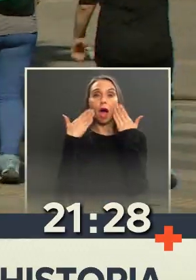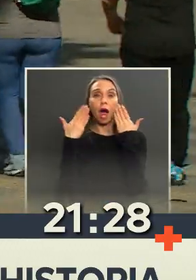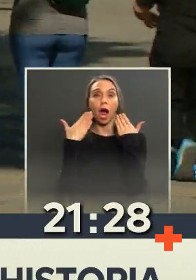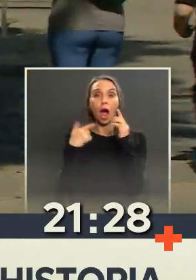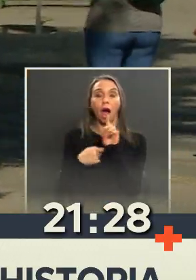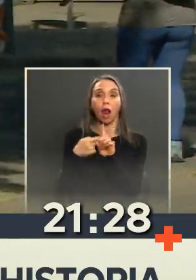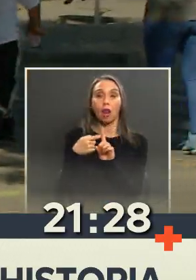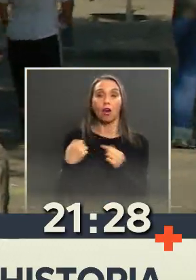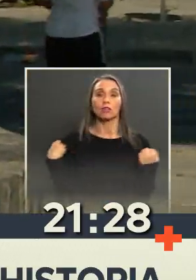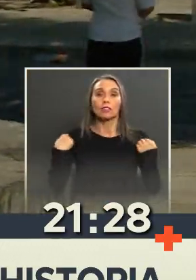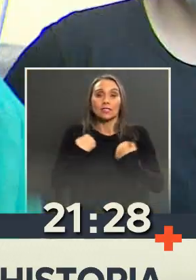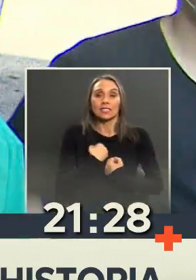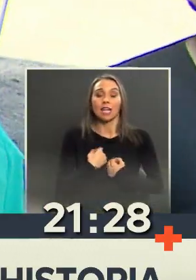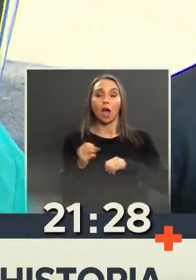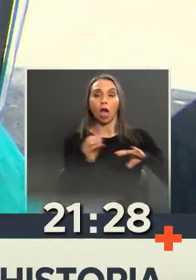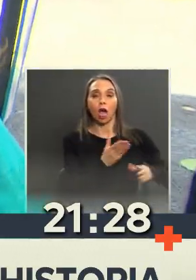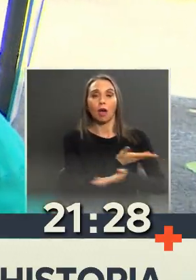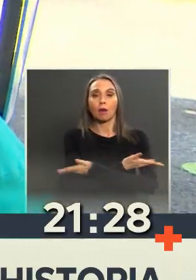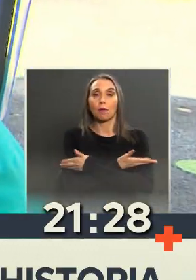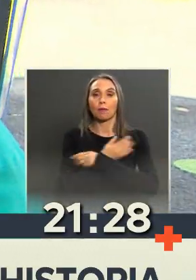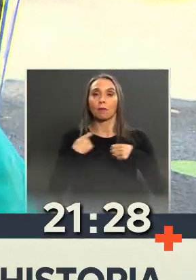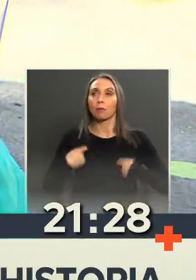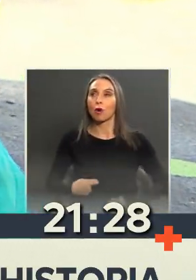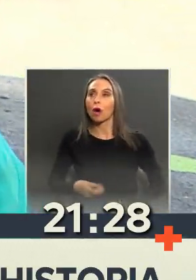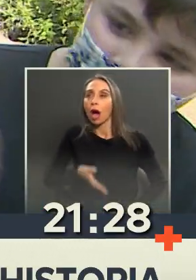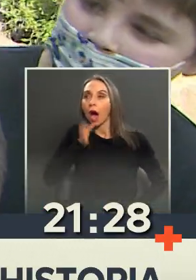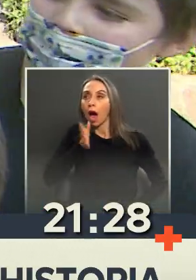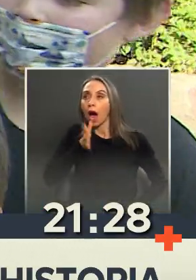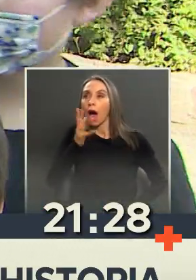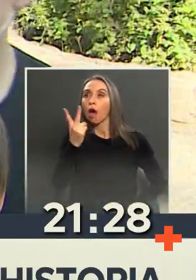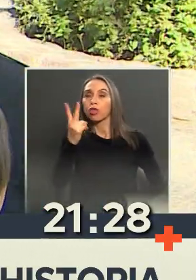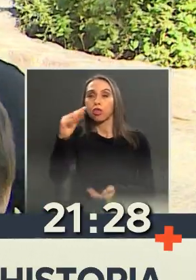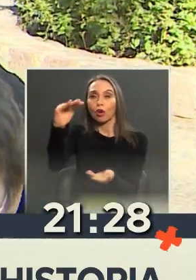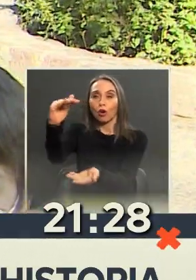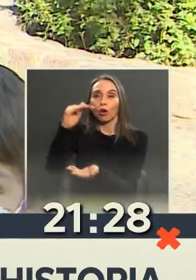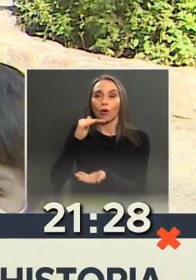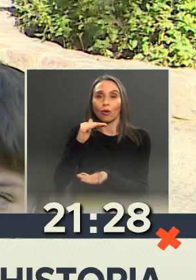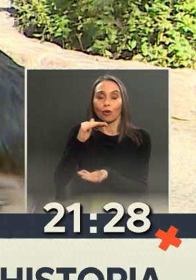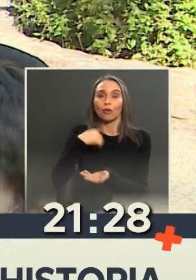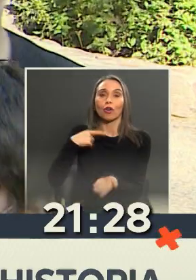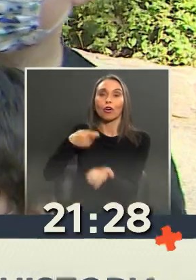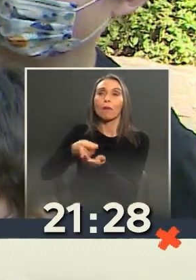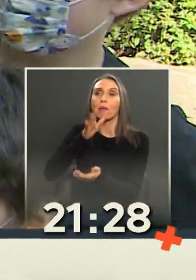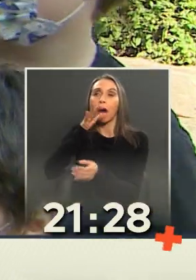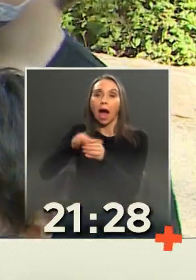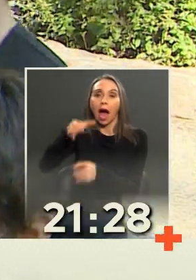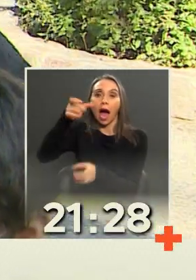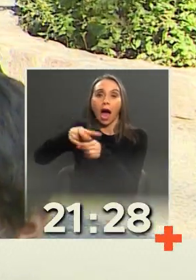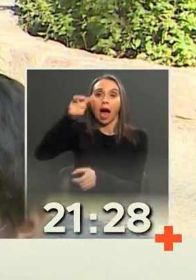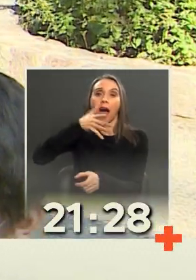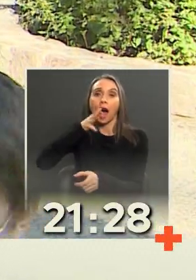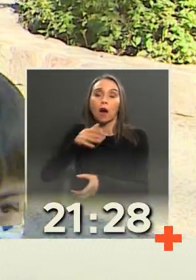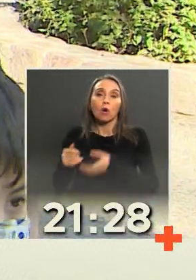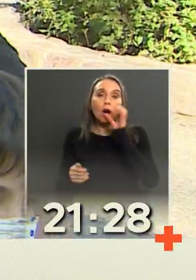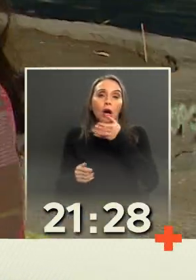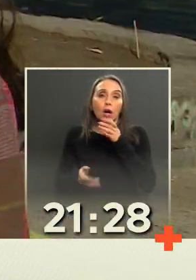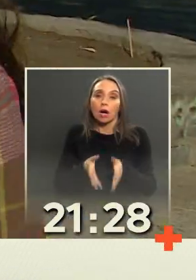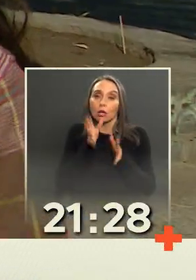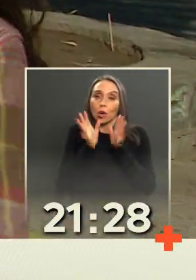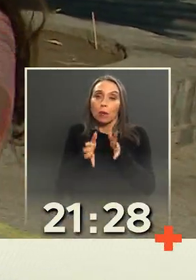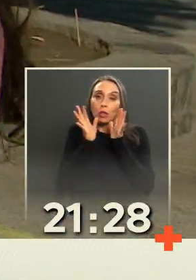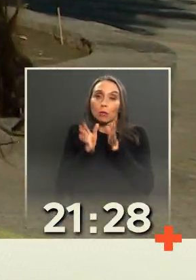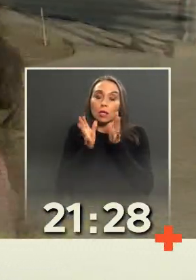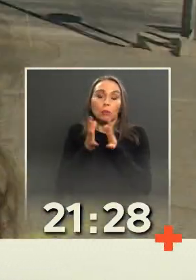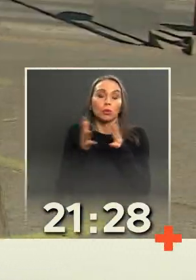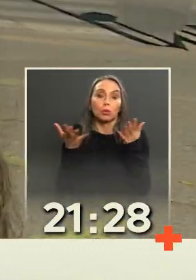las tarjetas por poleras de lodo agüita mineral y pasamos a comprar aquí un agüita mineral para poner medio plano porque hace demasiado calor no